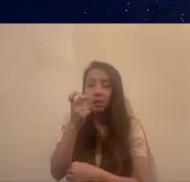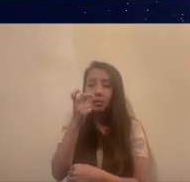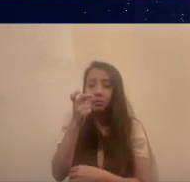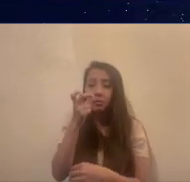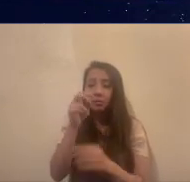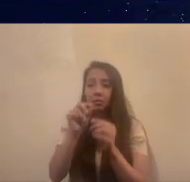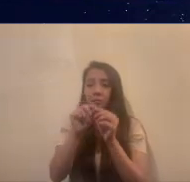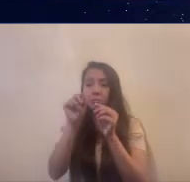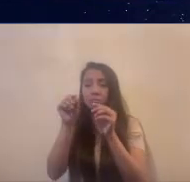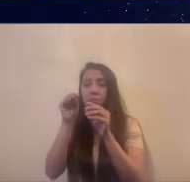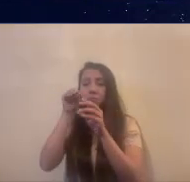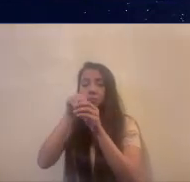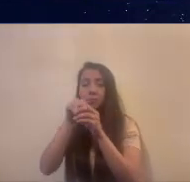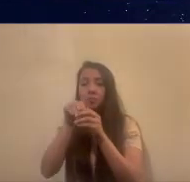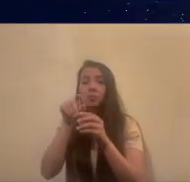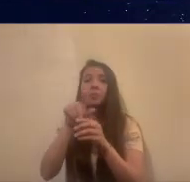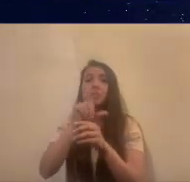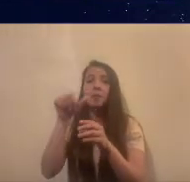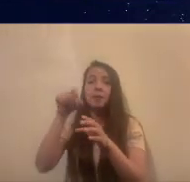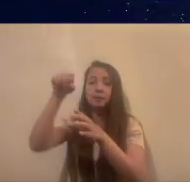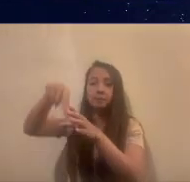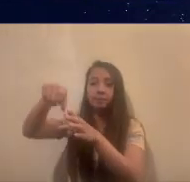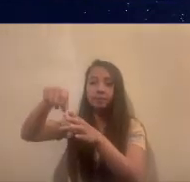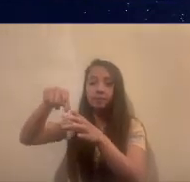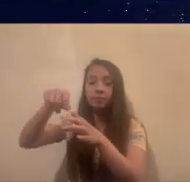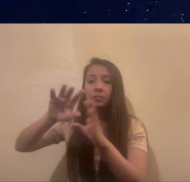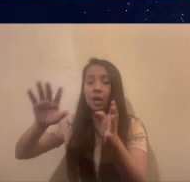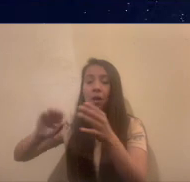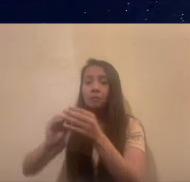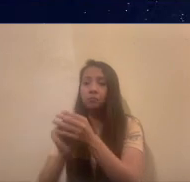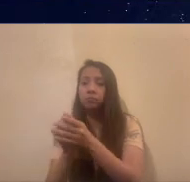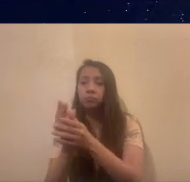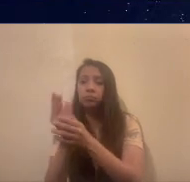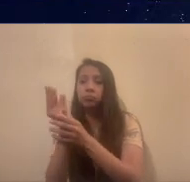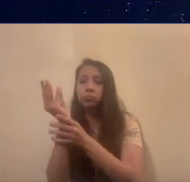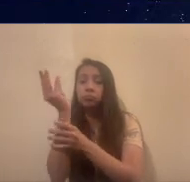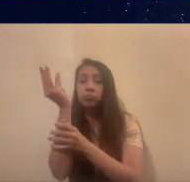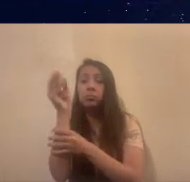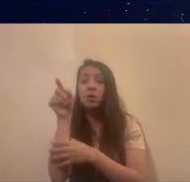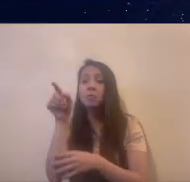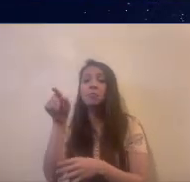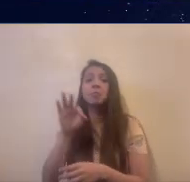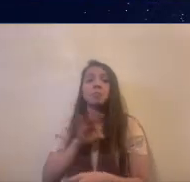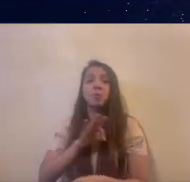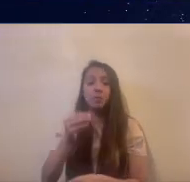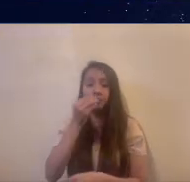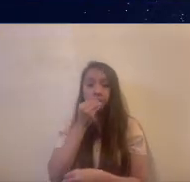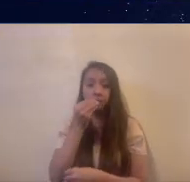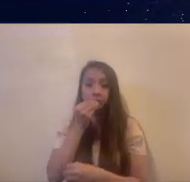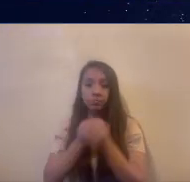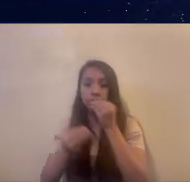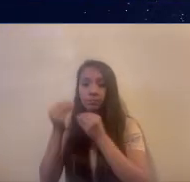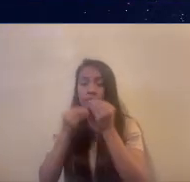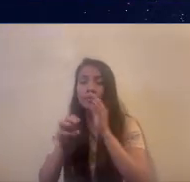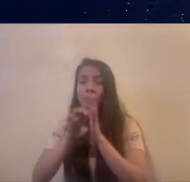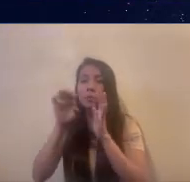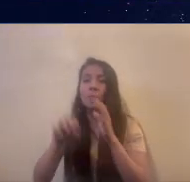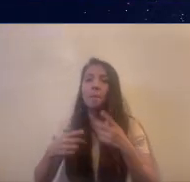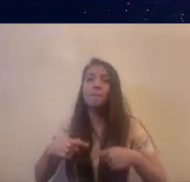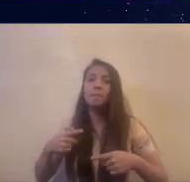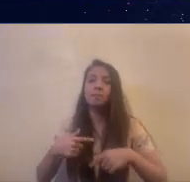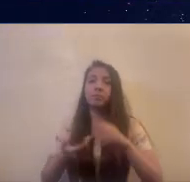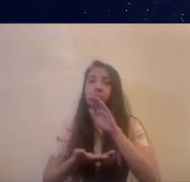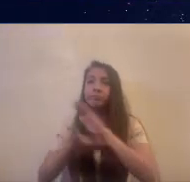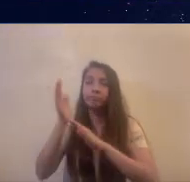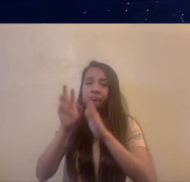se podía llevar semillas, ponerlas a germinar y obtener los brotes frescos como alimento dentro de lo que son las misiones espaciales de